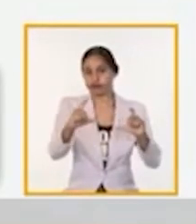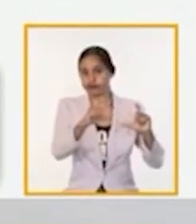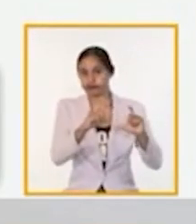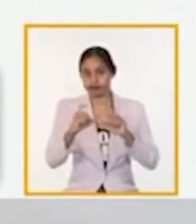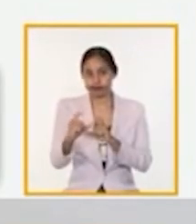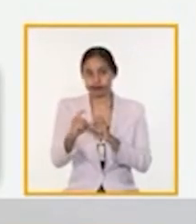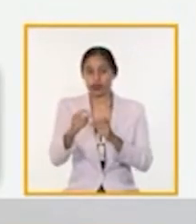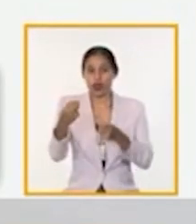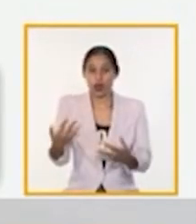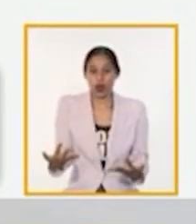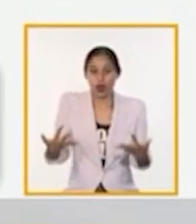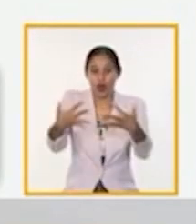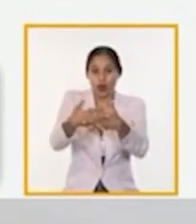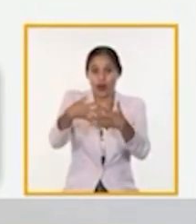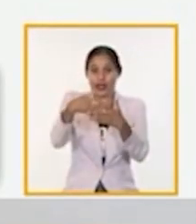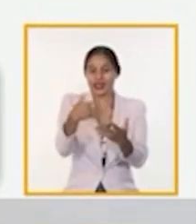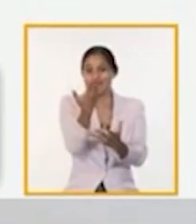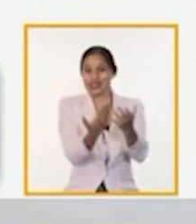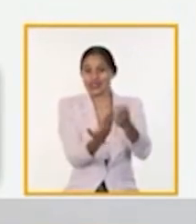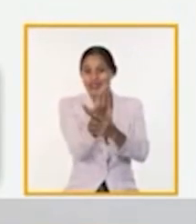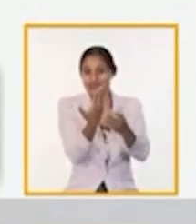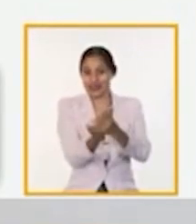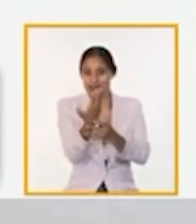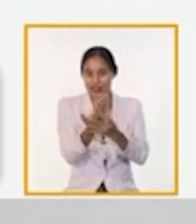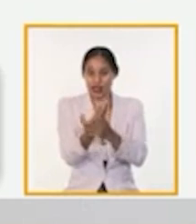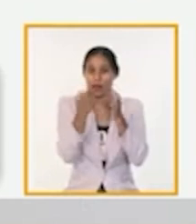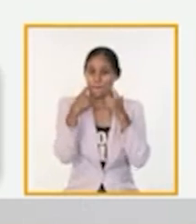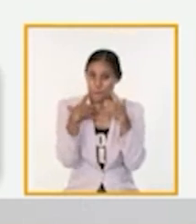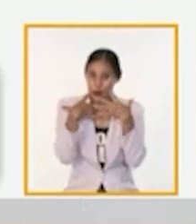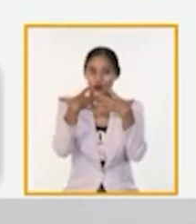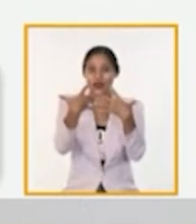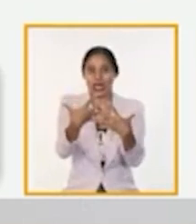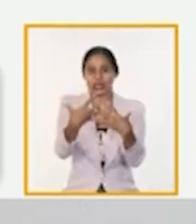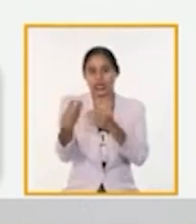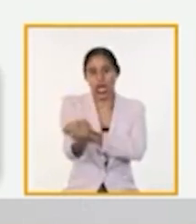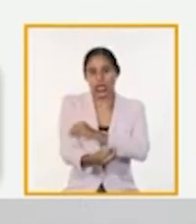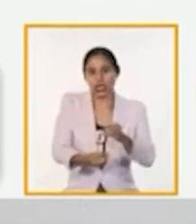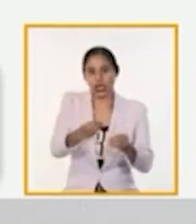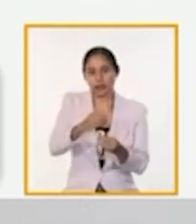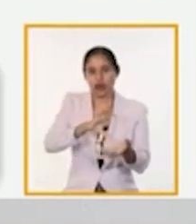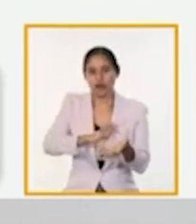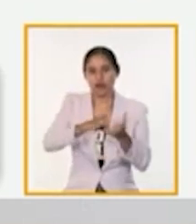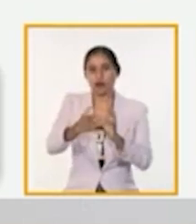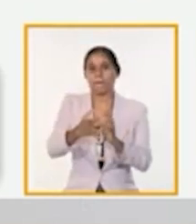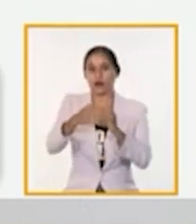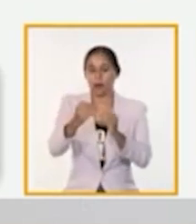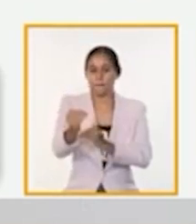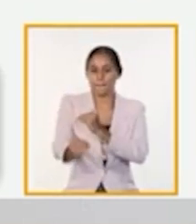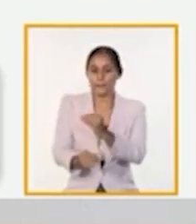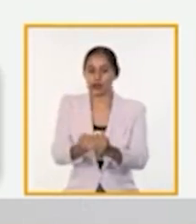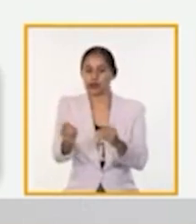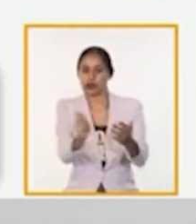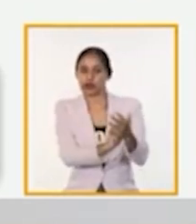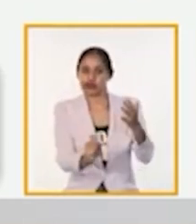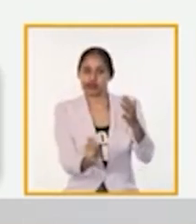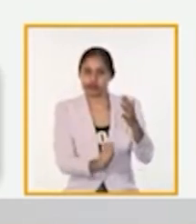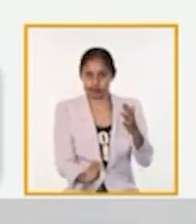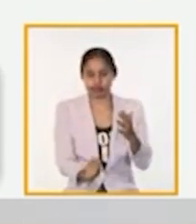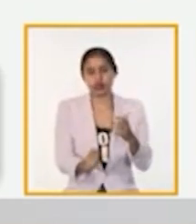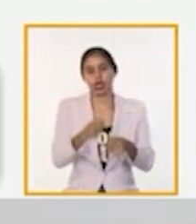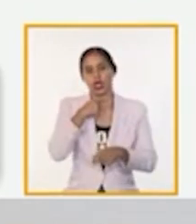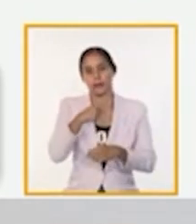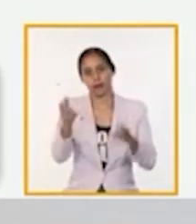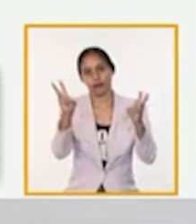adquieren una importancia alta sobre todo cuando estamos hablando de un proceso de informatización de la sociedad de la agenda digital